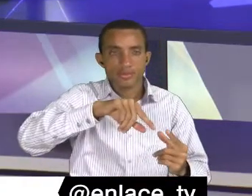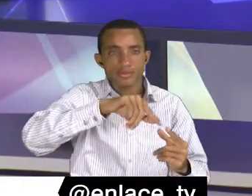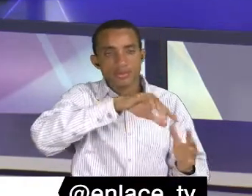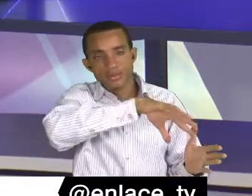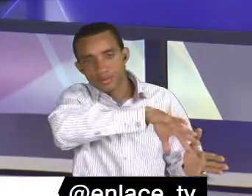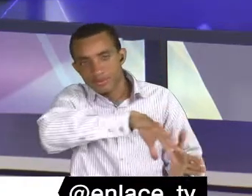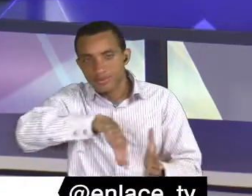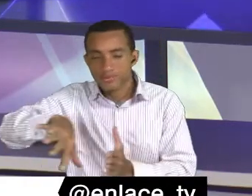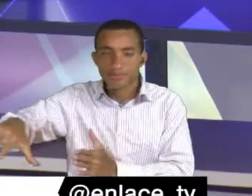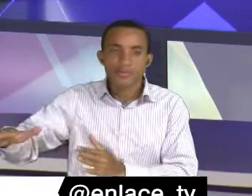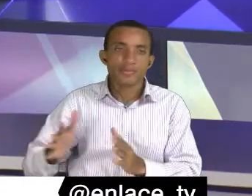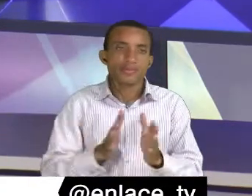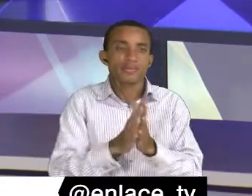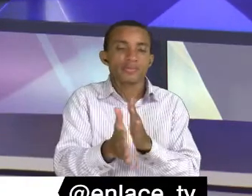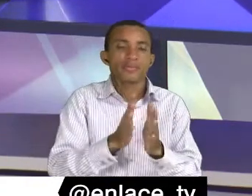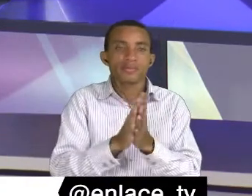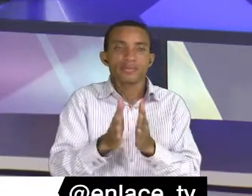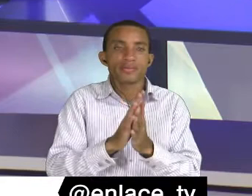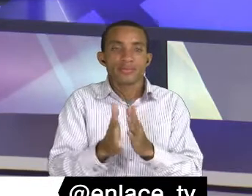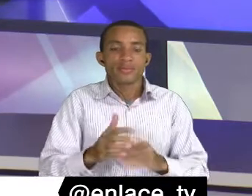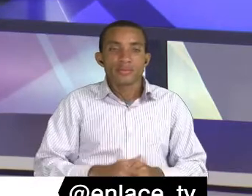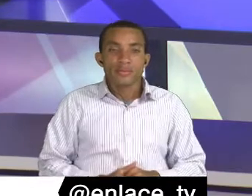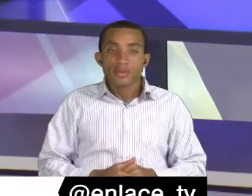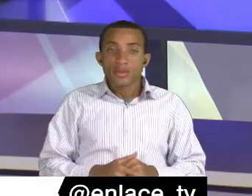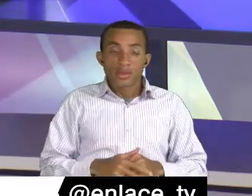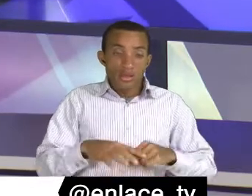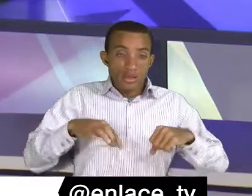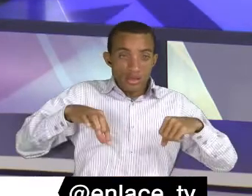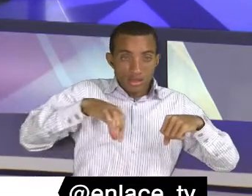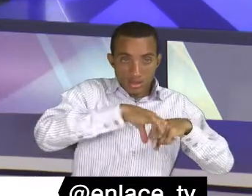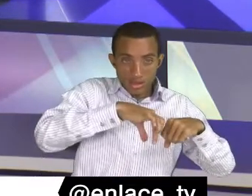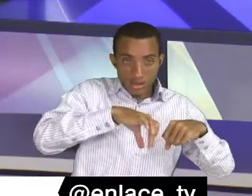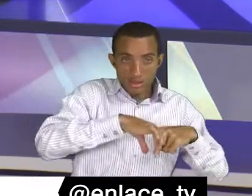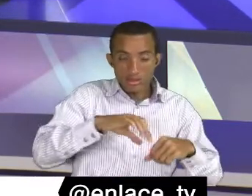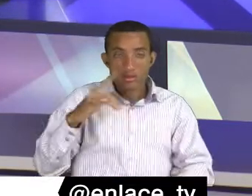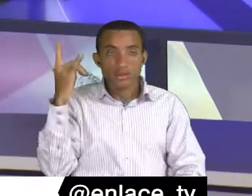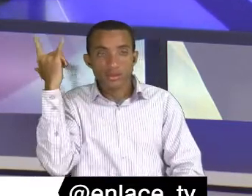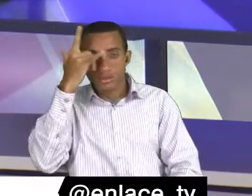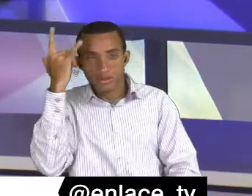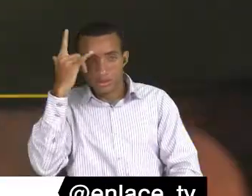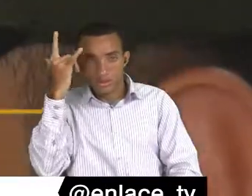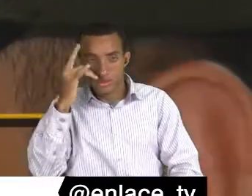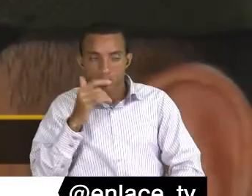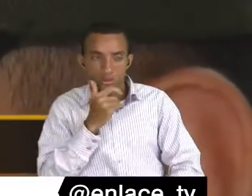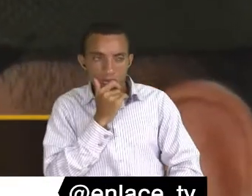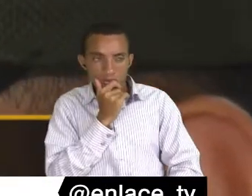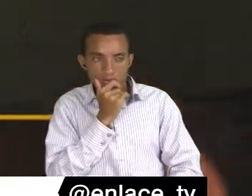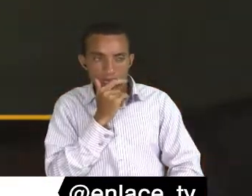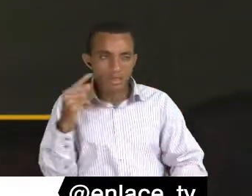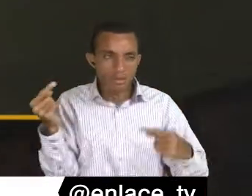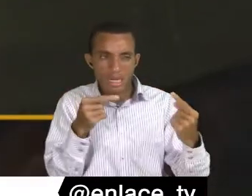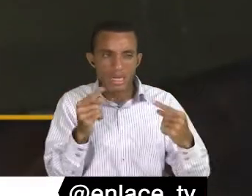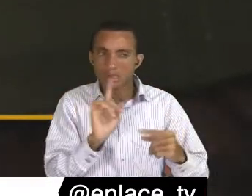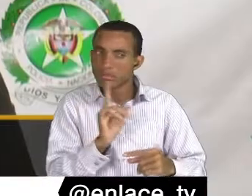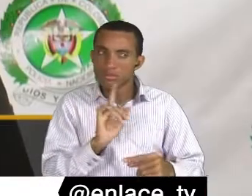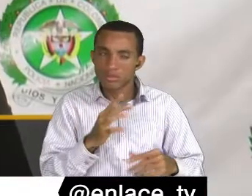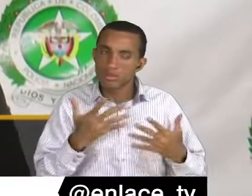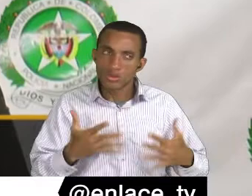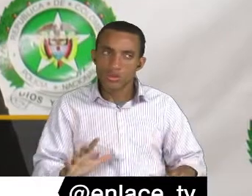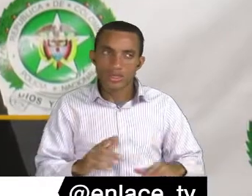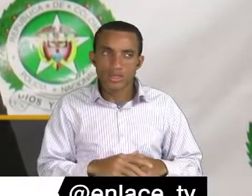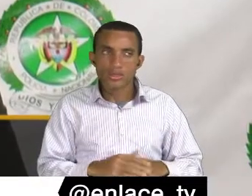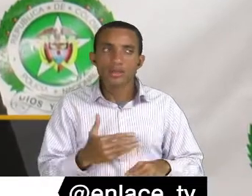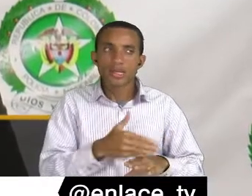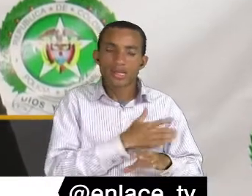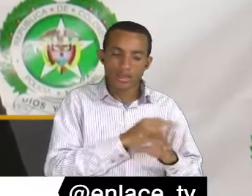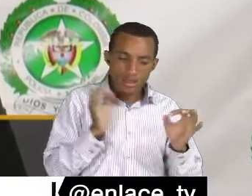seguridad y preventivas para evitar que el encuentro entre Alianza Petrolera y Millonarios termine en disturbios. Las autoridades ya tienen listo el dispositivo de seguridad